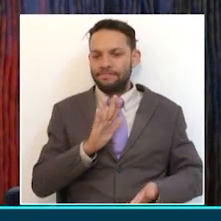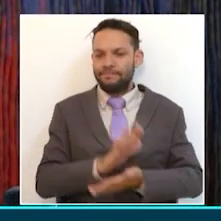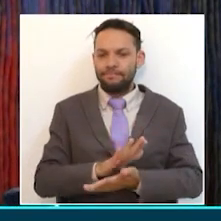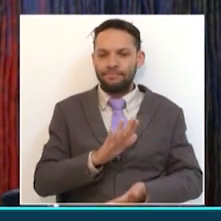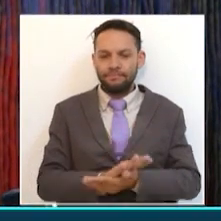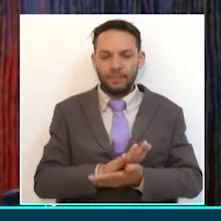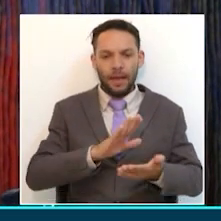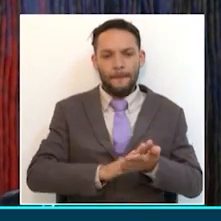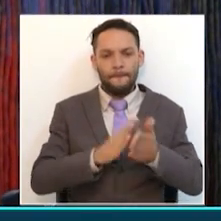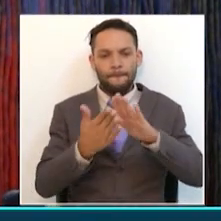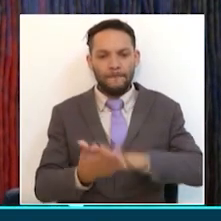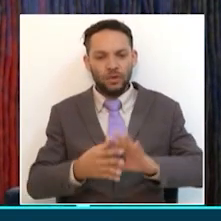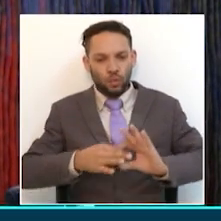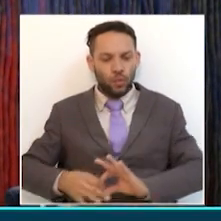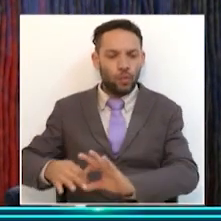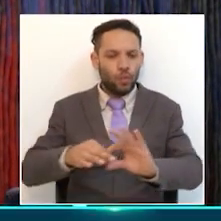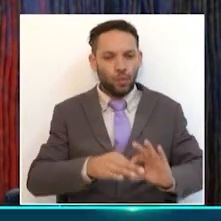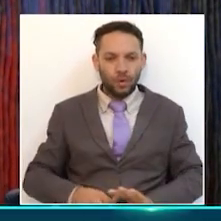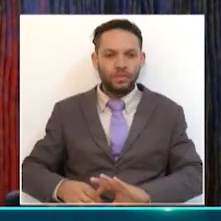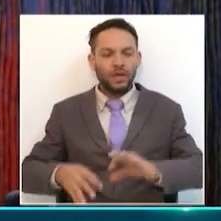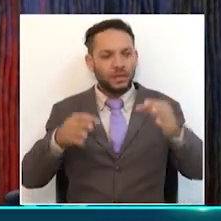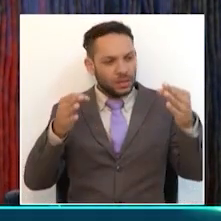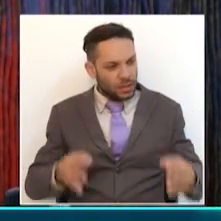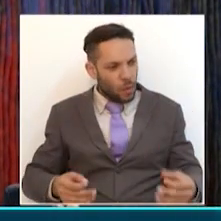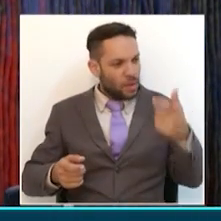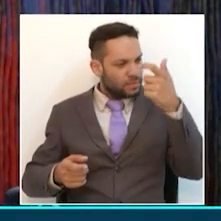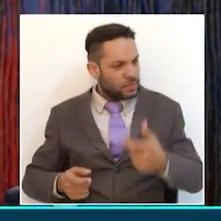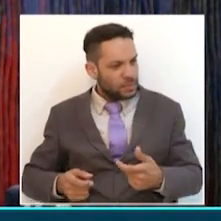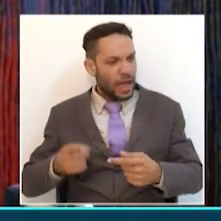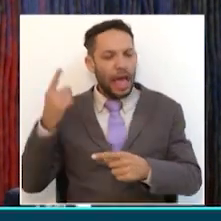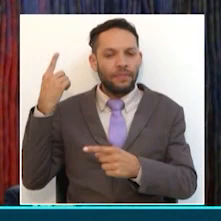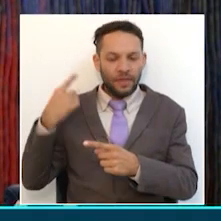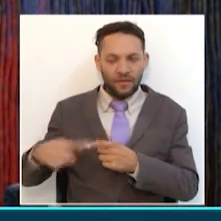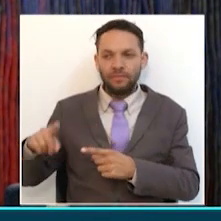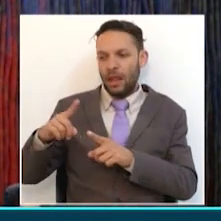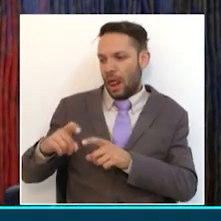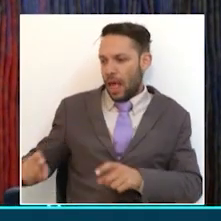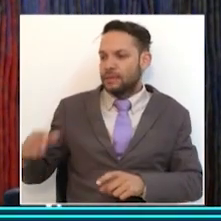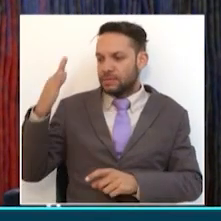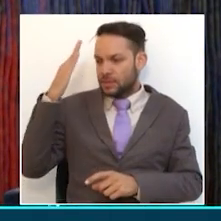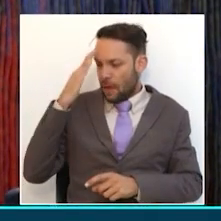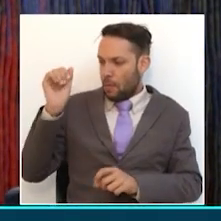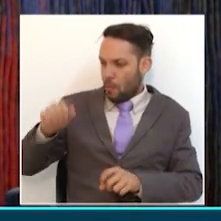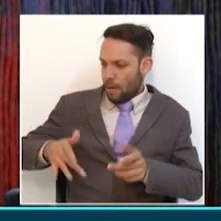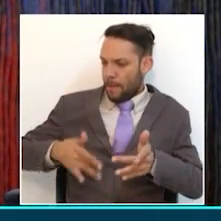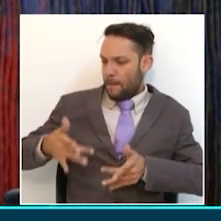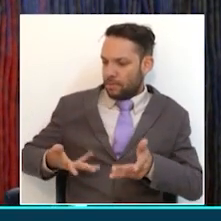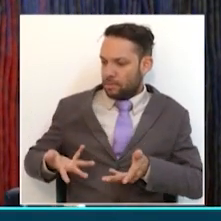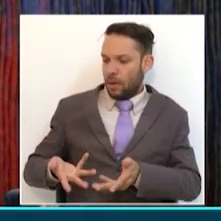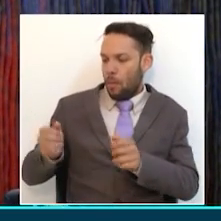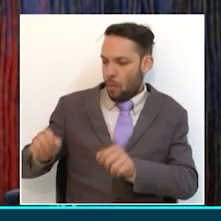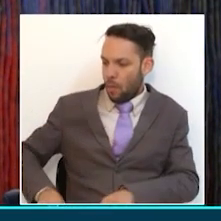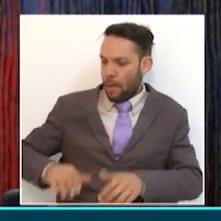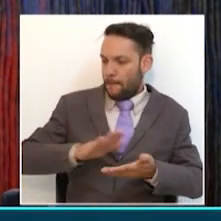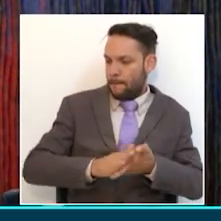la que triunfe nuestra convicción de que podemos tener diferencias y expresarlas, pero sobre todo, convivir